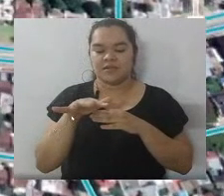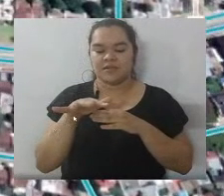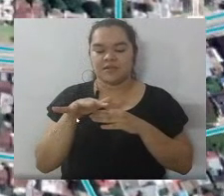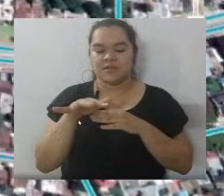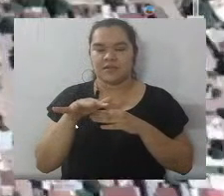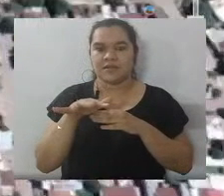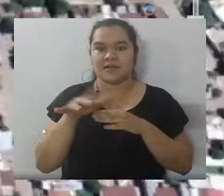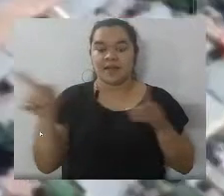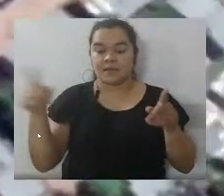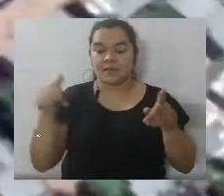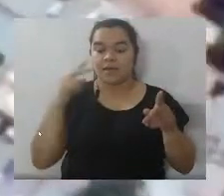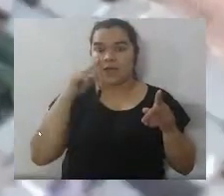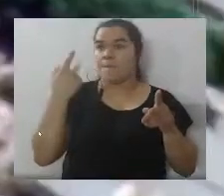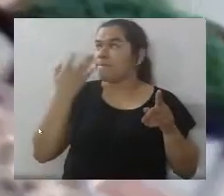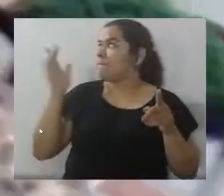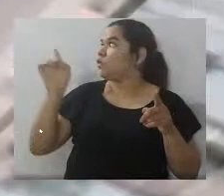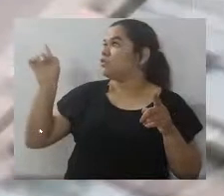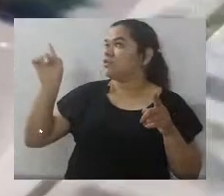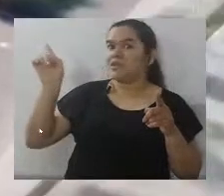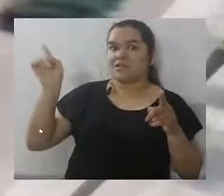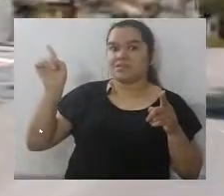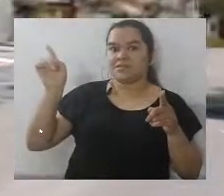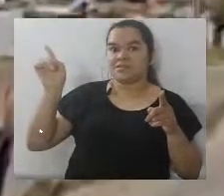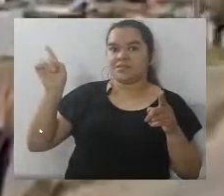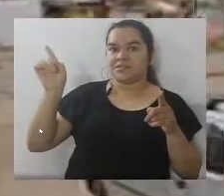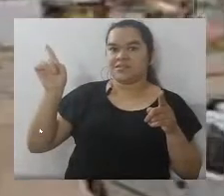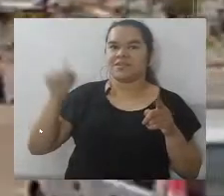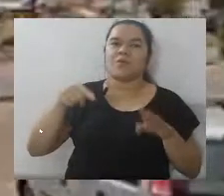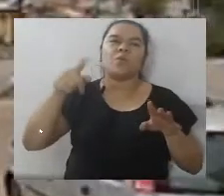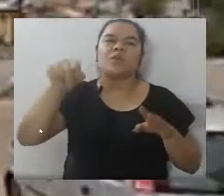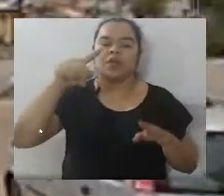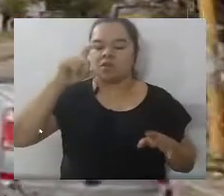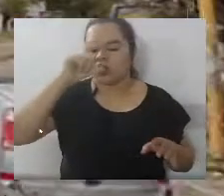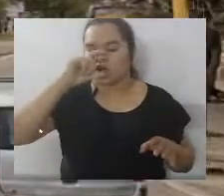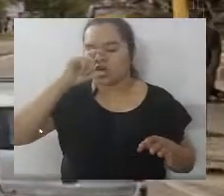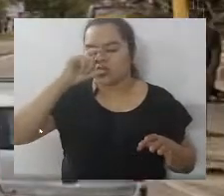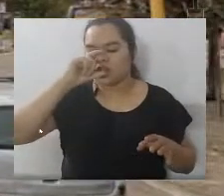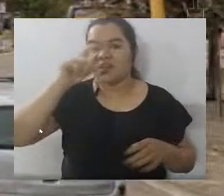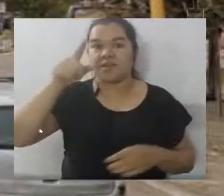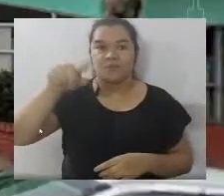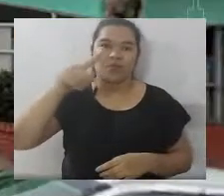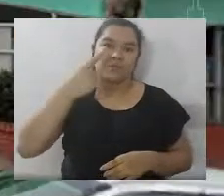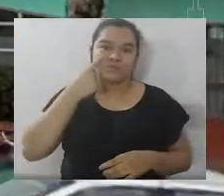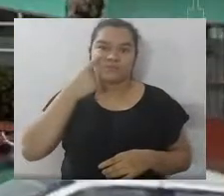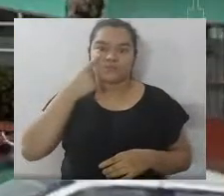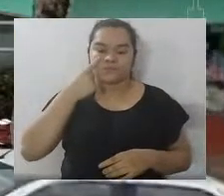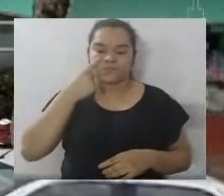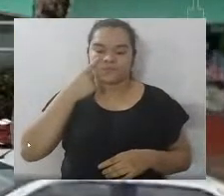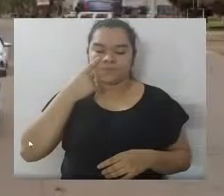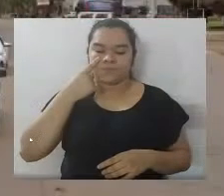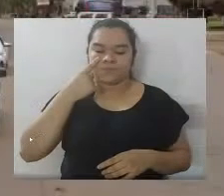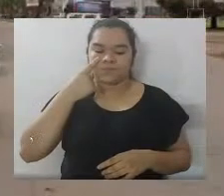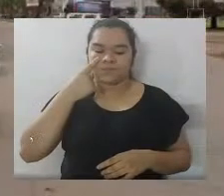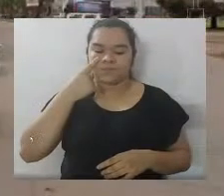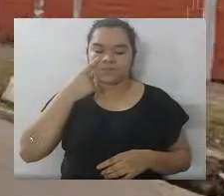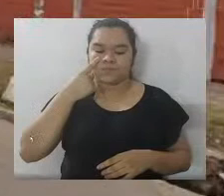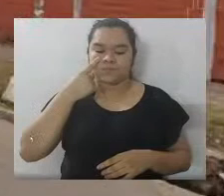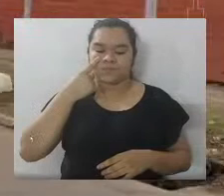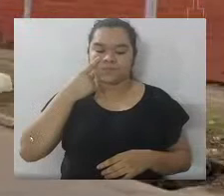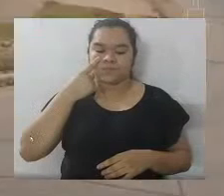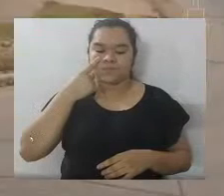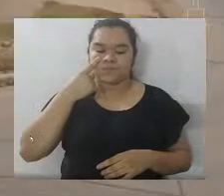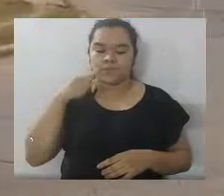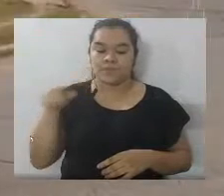llegar a instalaciones como la que estamos por ver, que para aquellos que son correntinos se van a ubicar. Esto es la